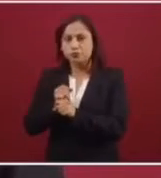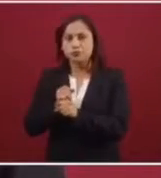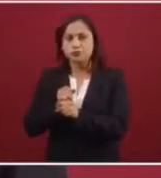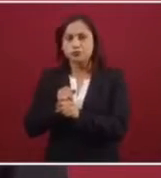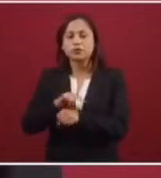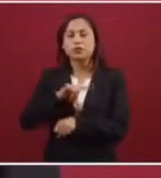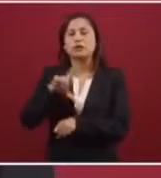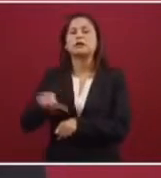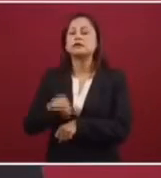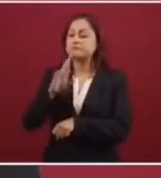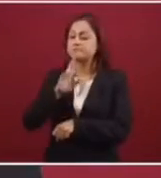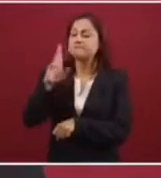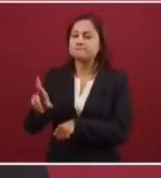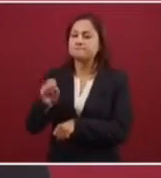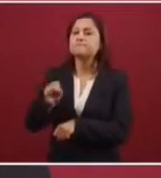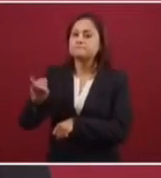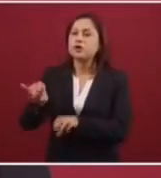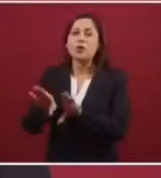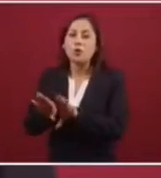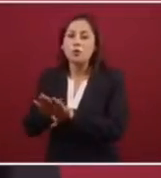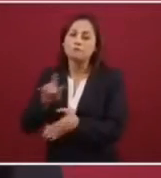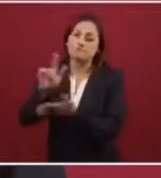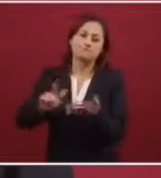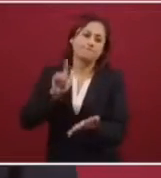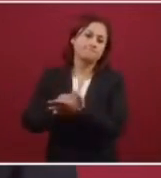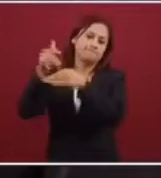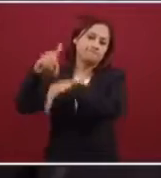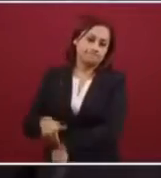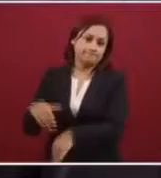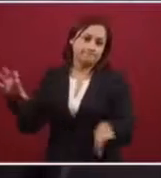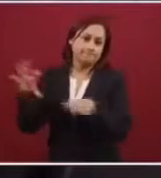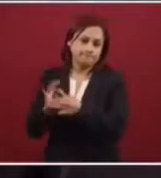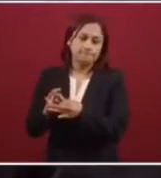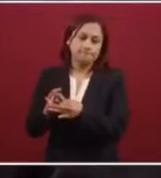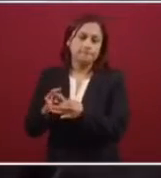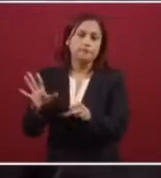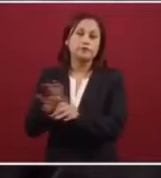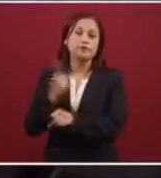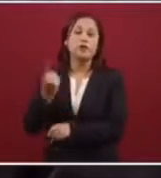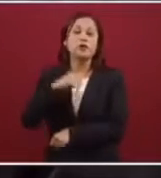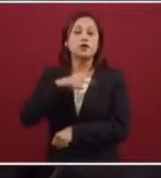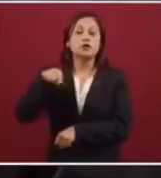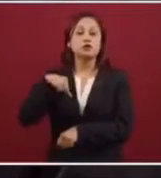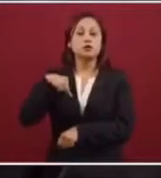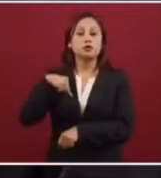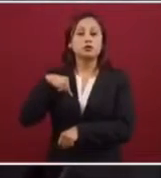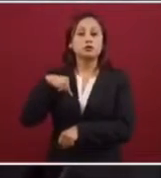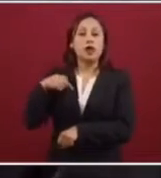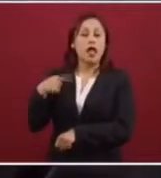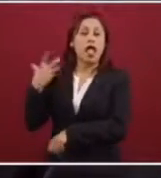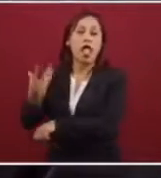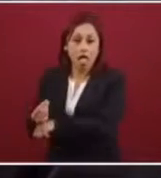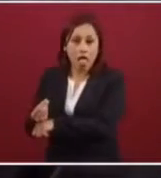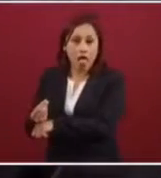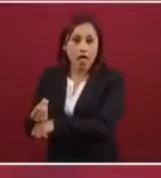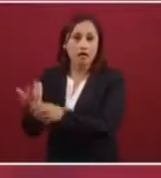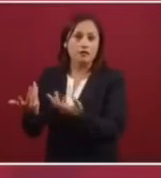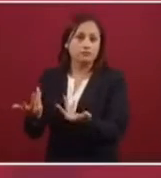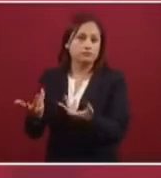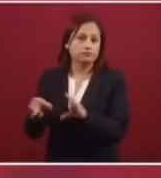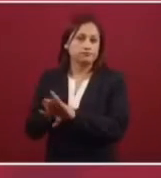a resolver en el marco de la ley, porque tampoco podemos tomar ninguna medida al margen de la